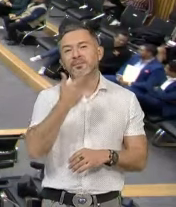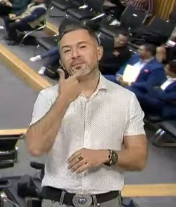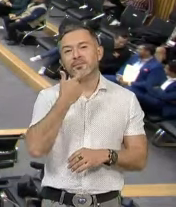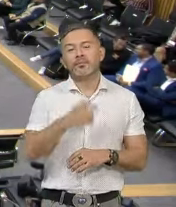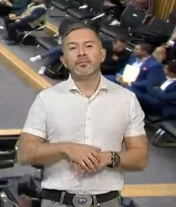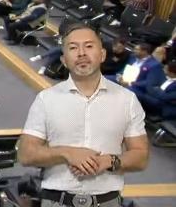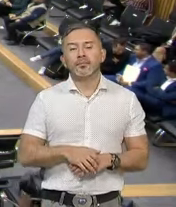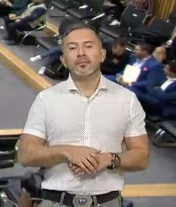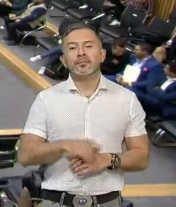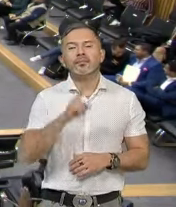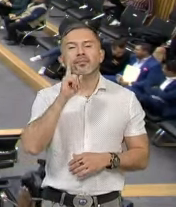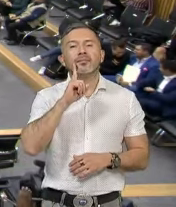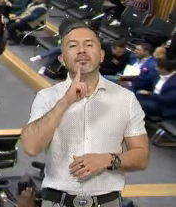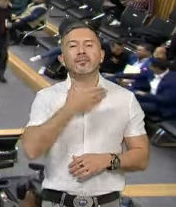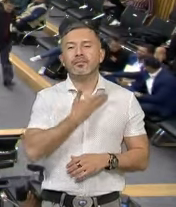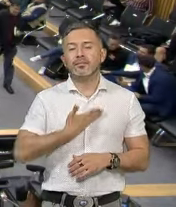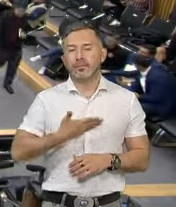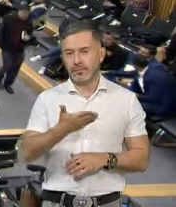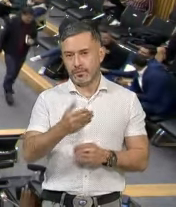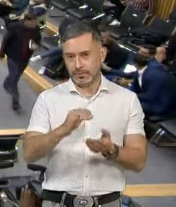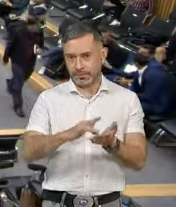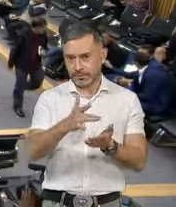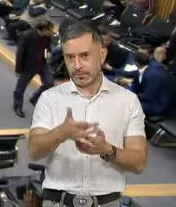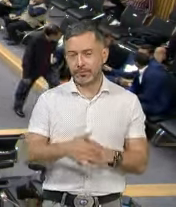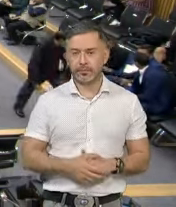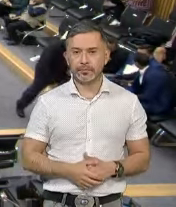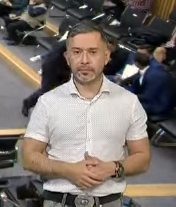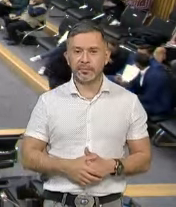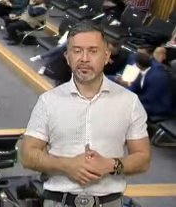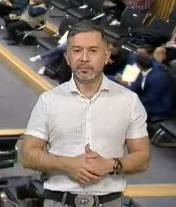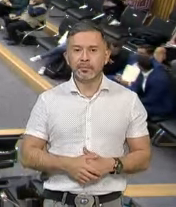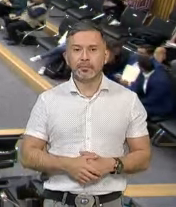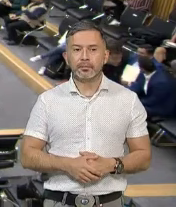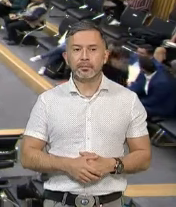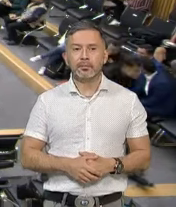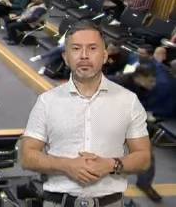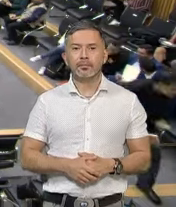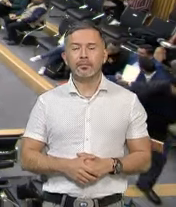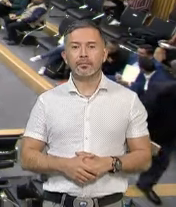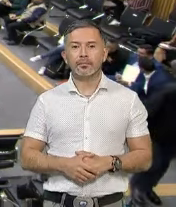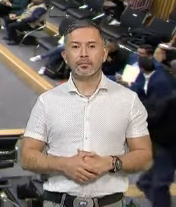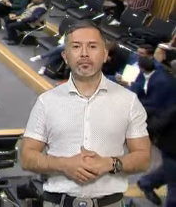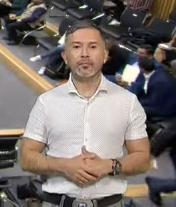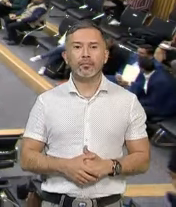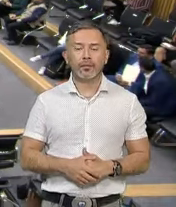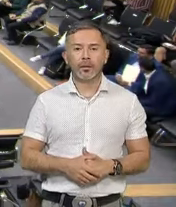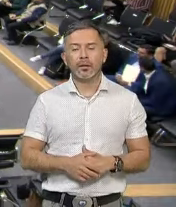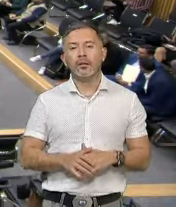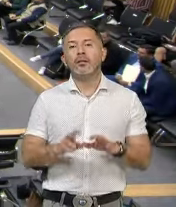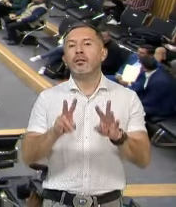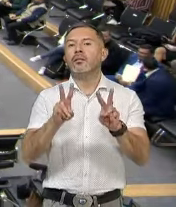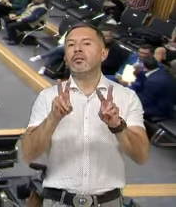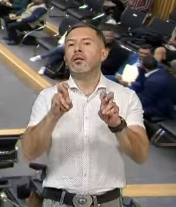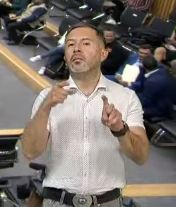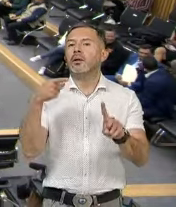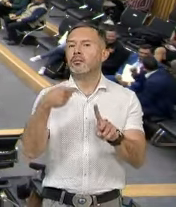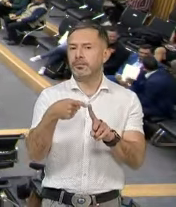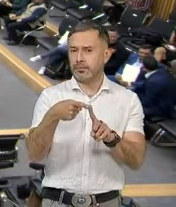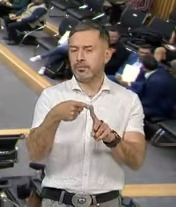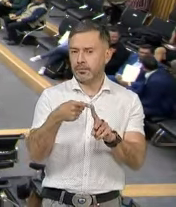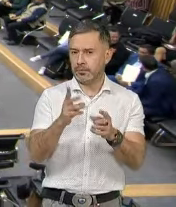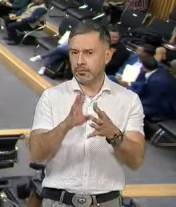Muchas gracias presidenta quisiera antes de abordar este tema no